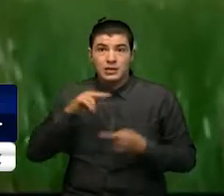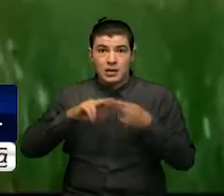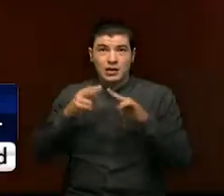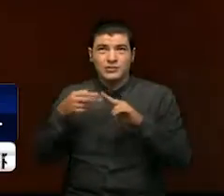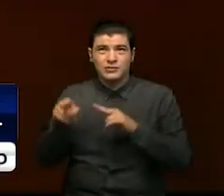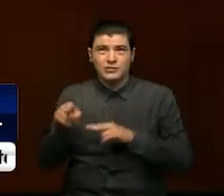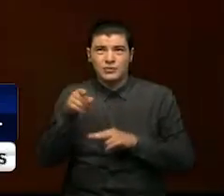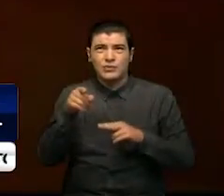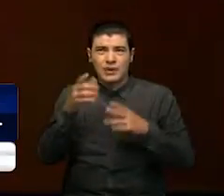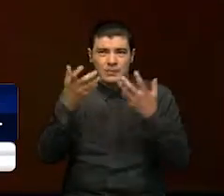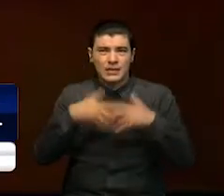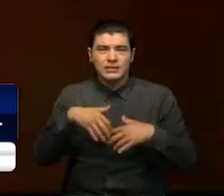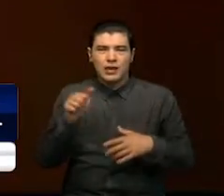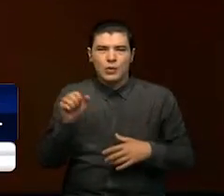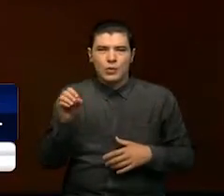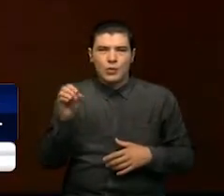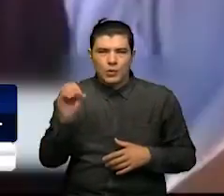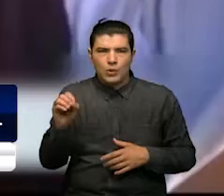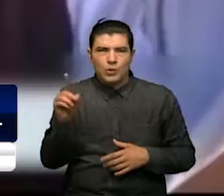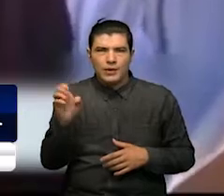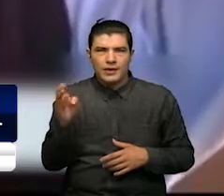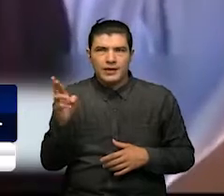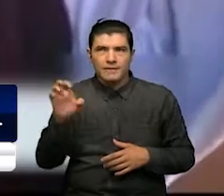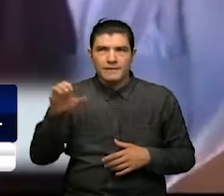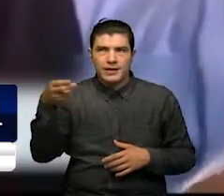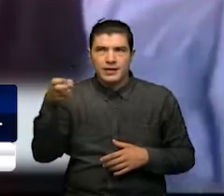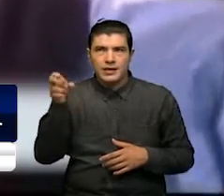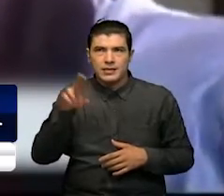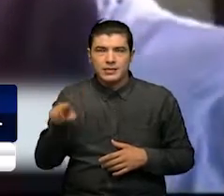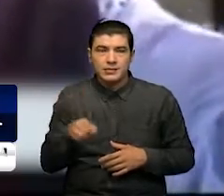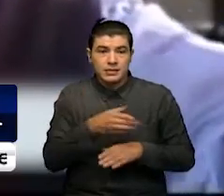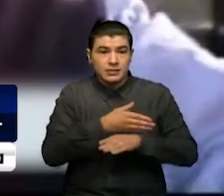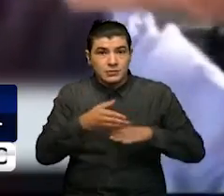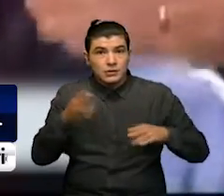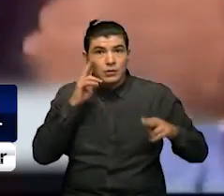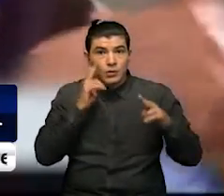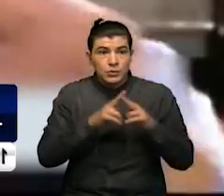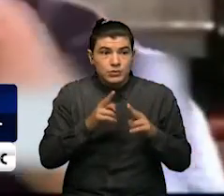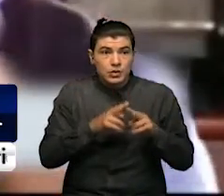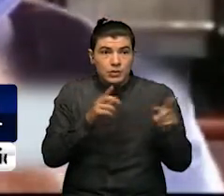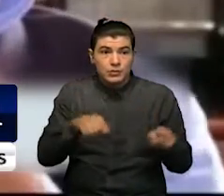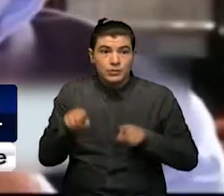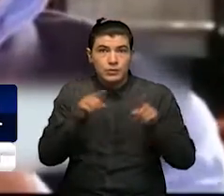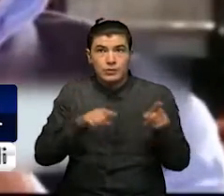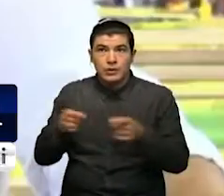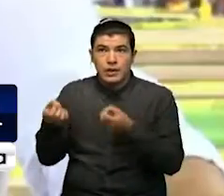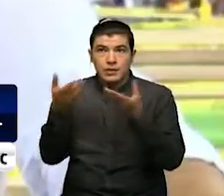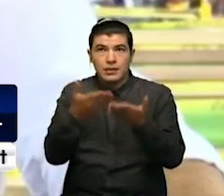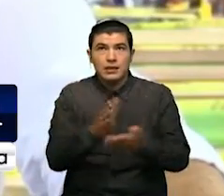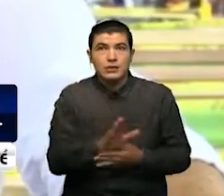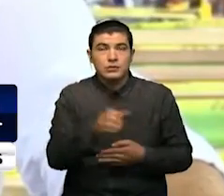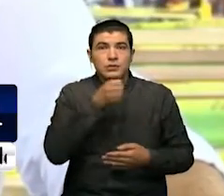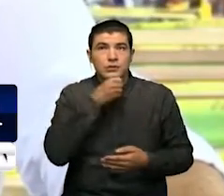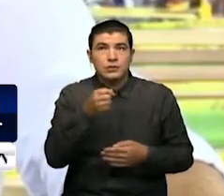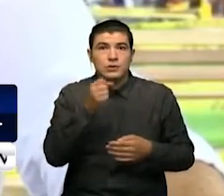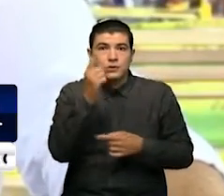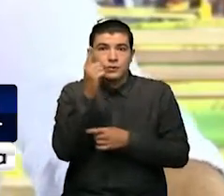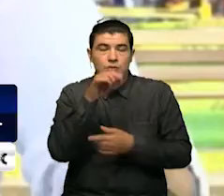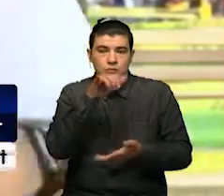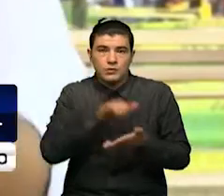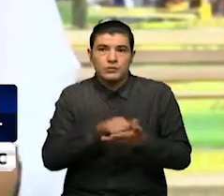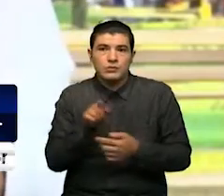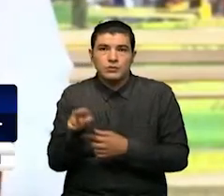odebrecht después de conocerse los audios póstumos de jorge enrique pisano entregados a noticias 1 el encargado de la investigación es el